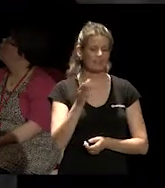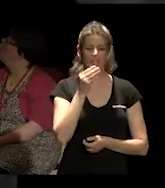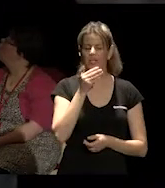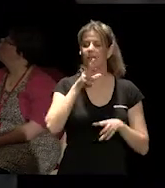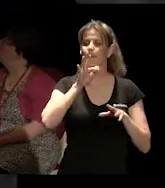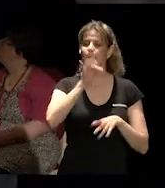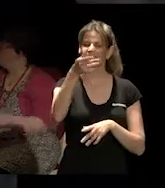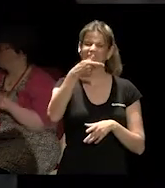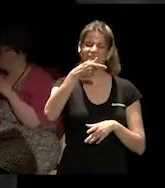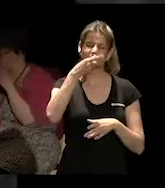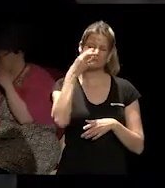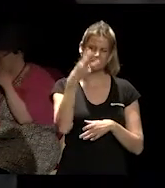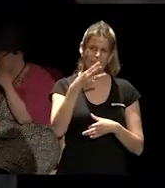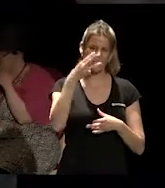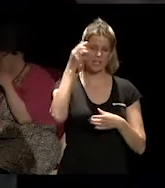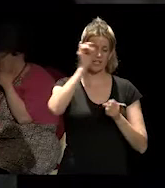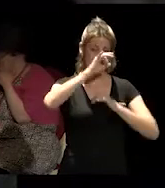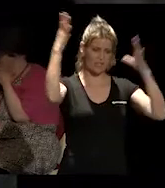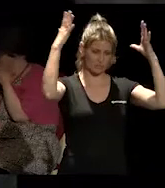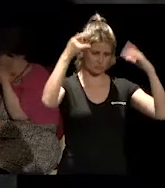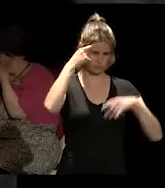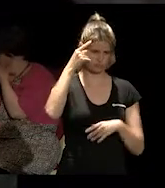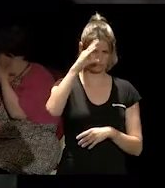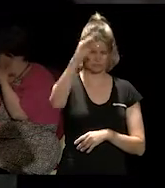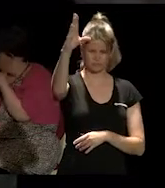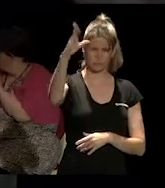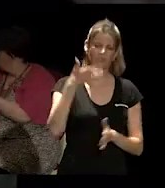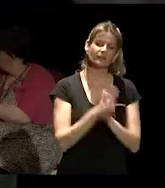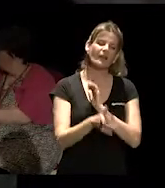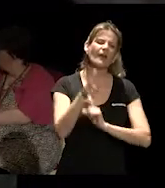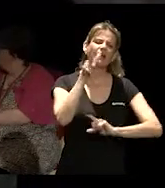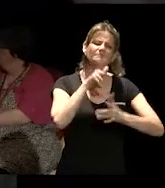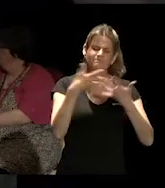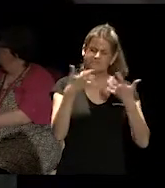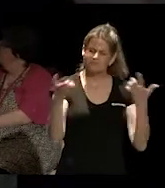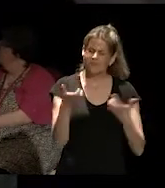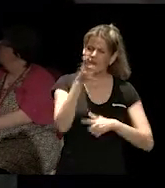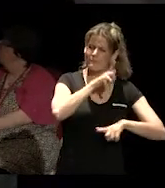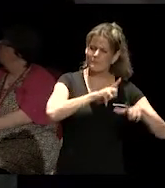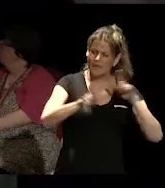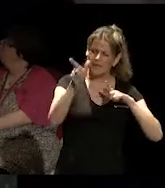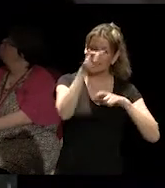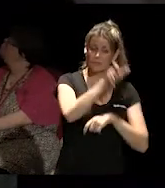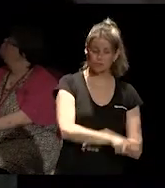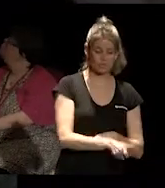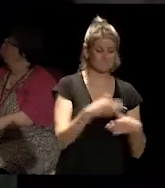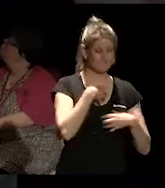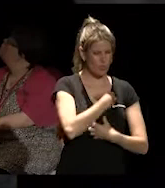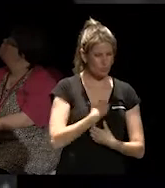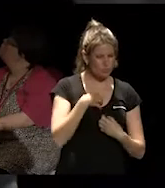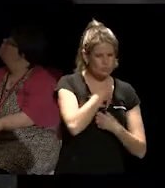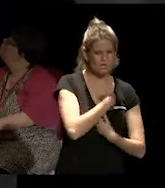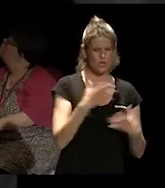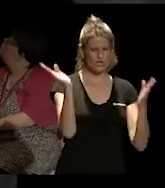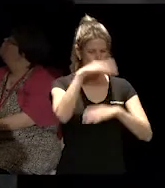este libro lo que narra es el viaje de una persona que no tiene, que tiene angustia, que no tiene religión, que no sabe muy bien